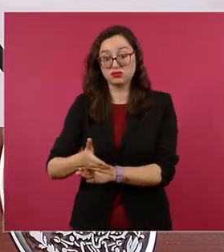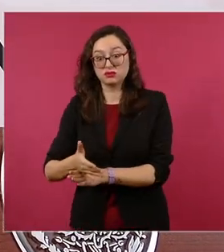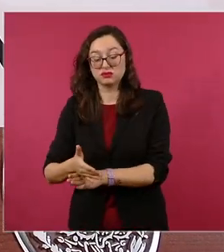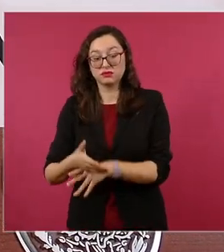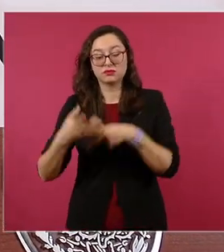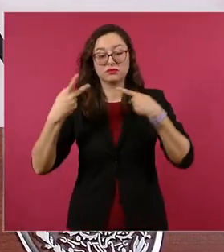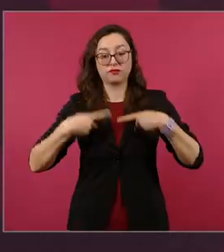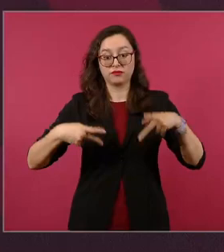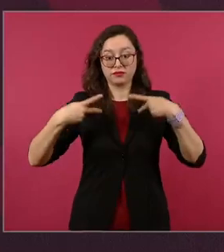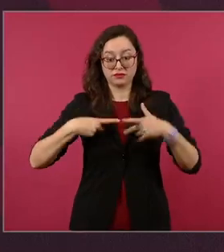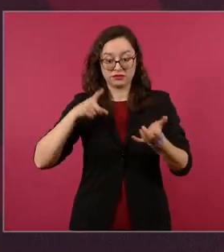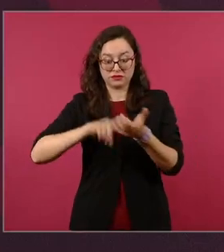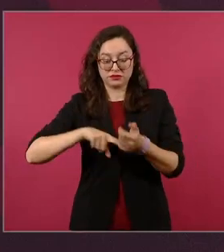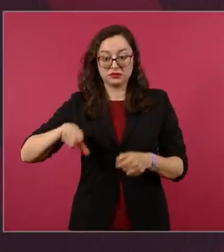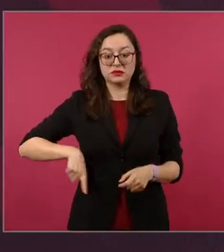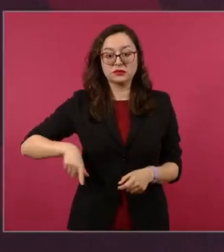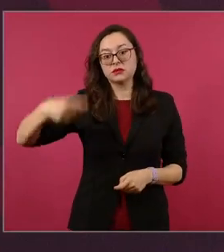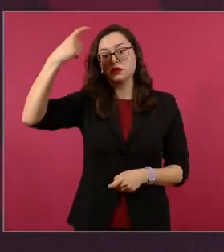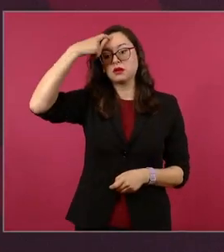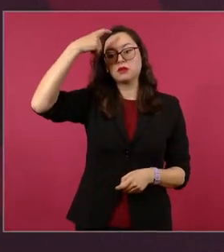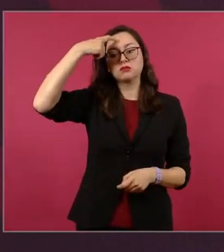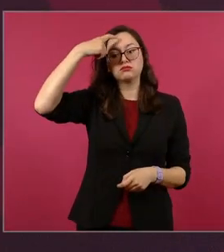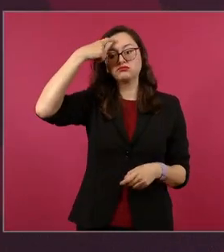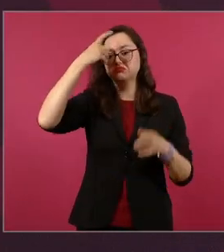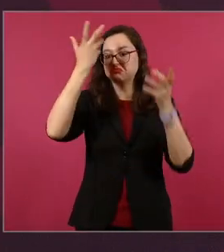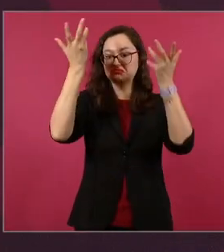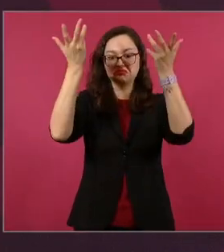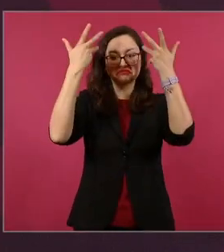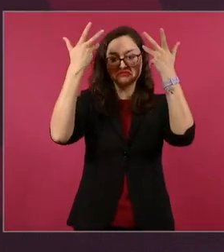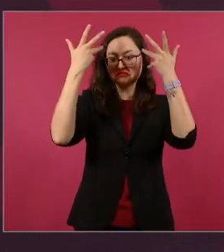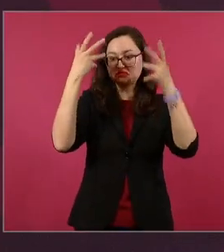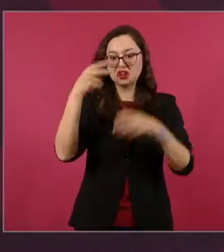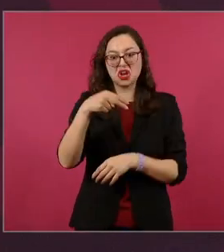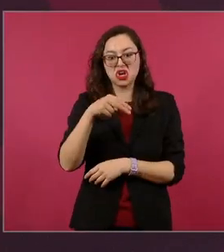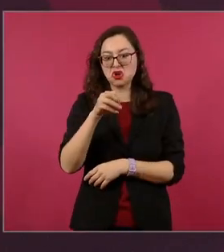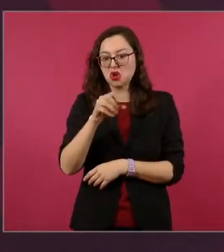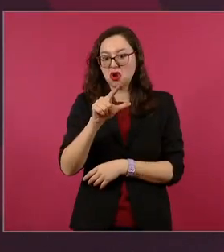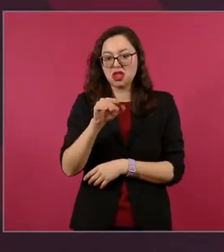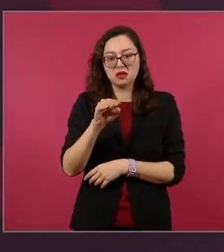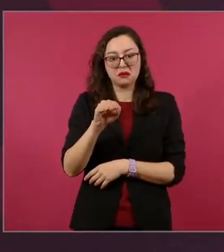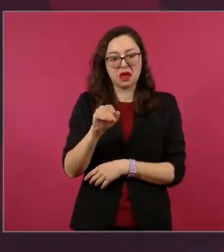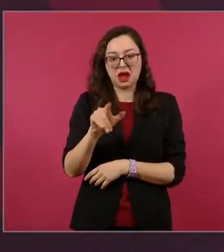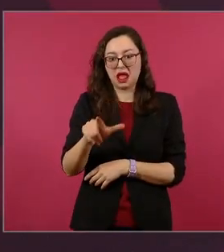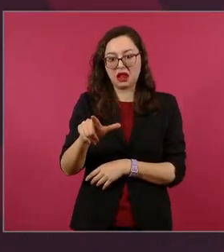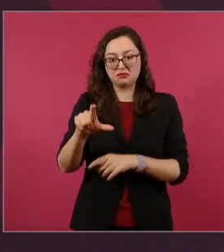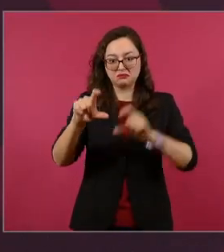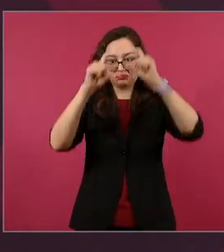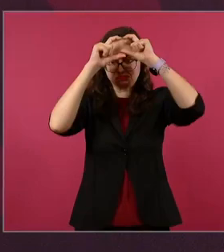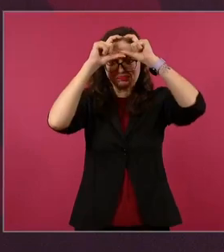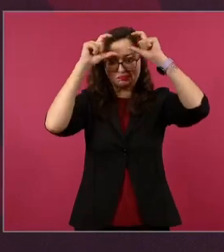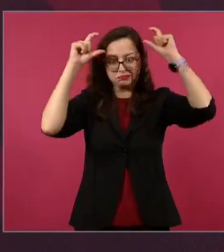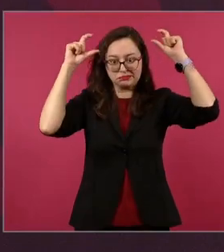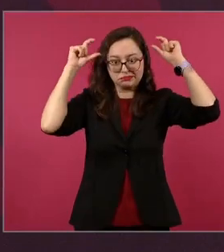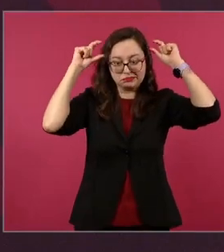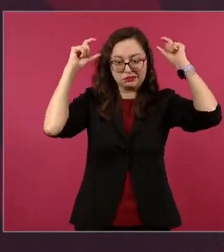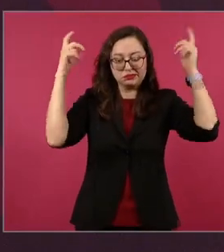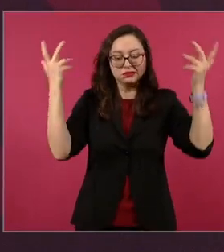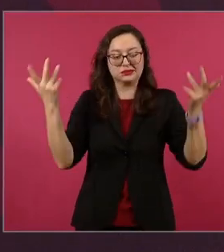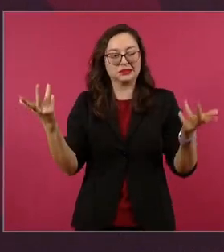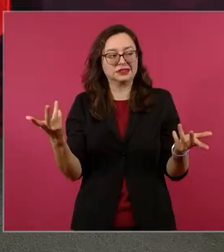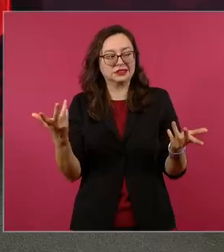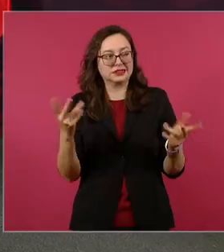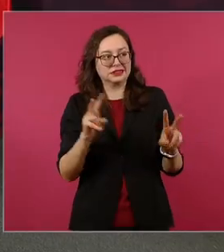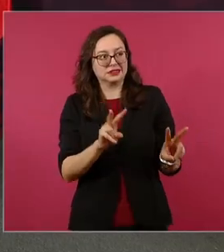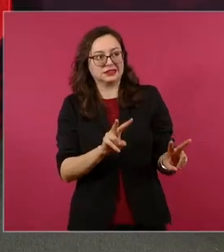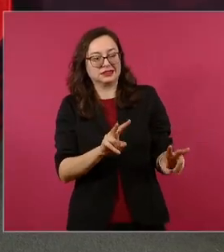Y eso caló profundo. El porfiriato, lo repito, fueron 34